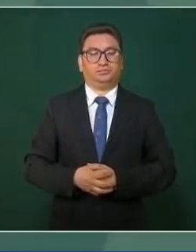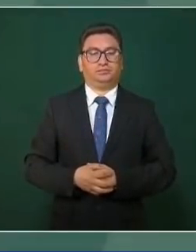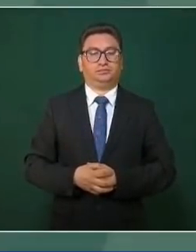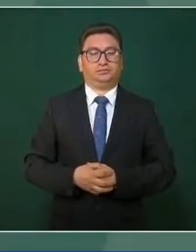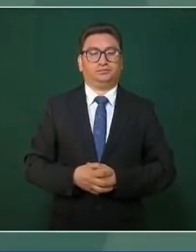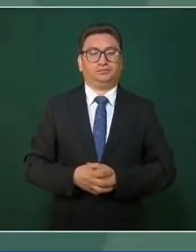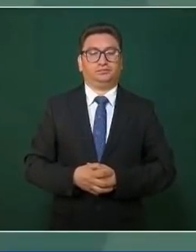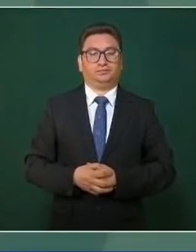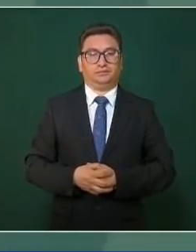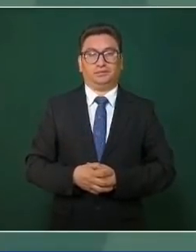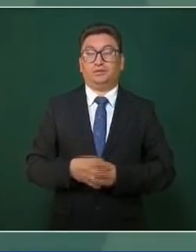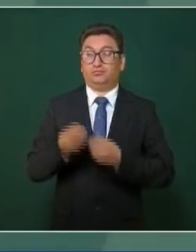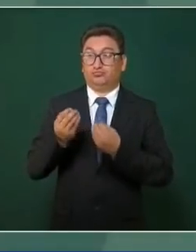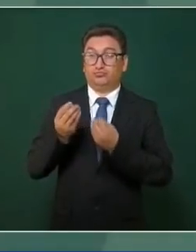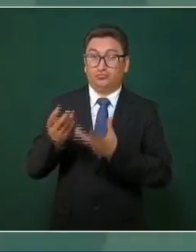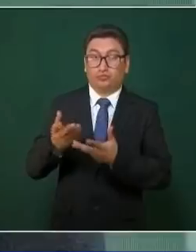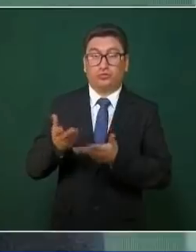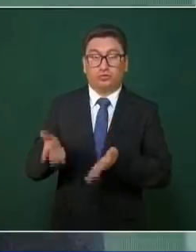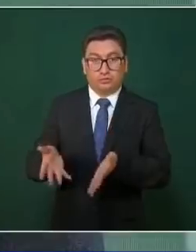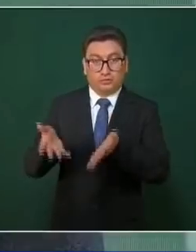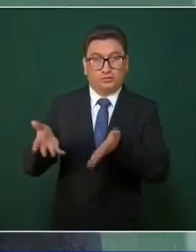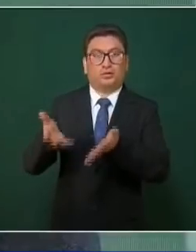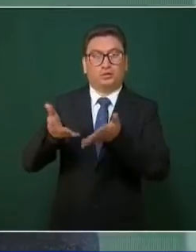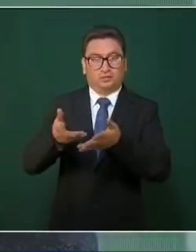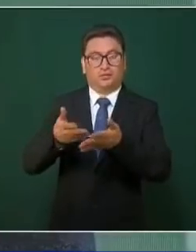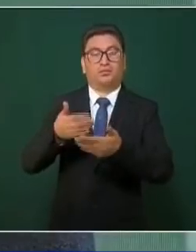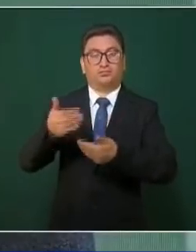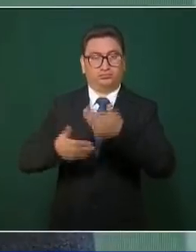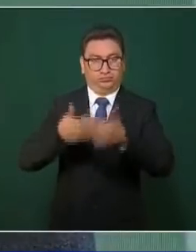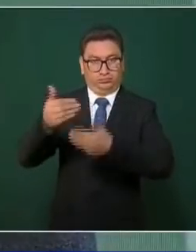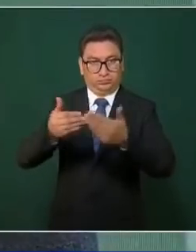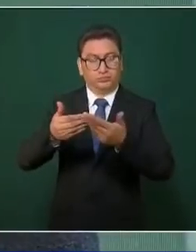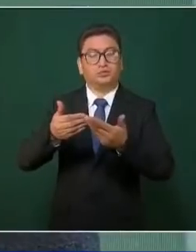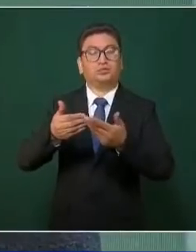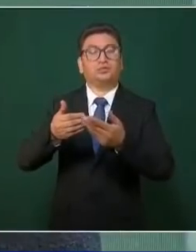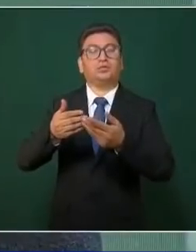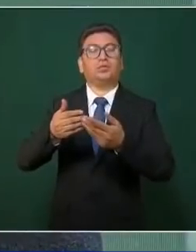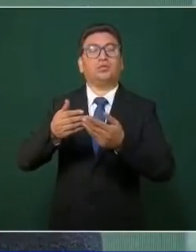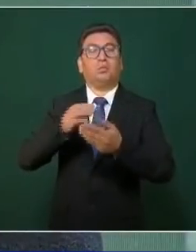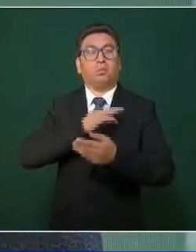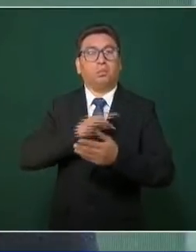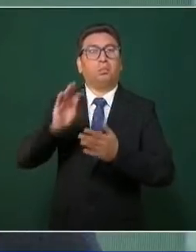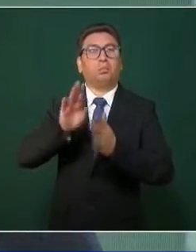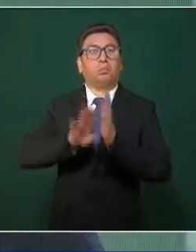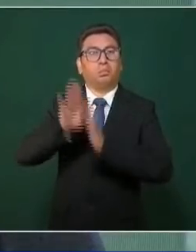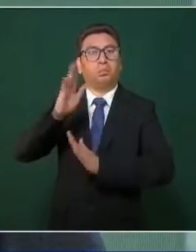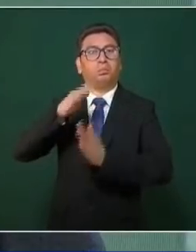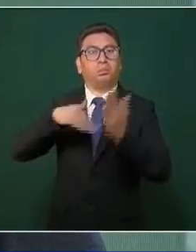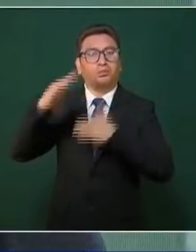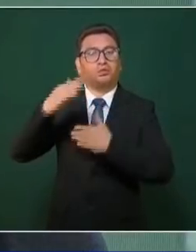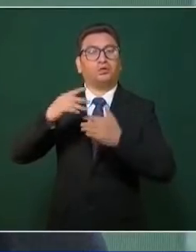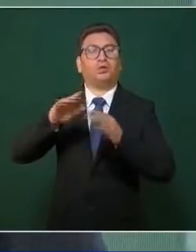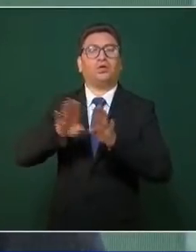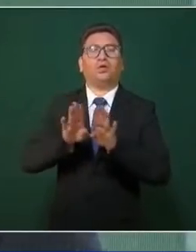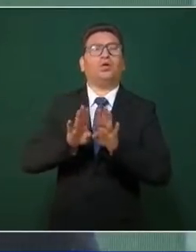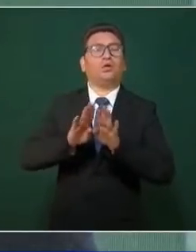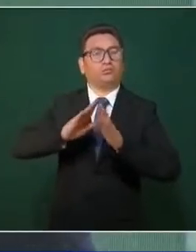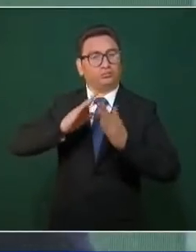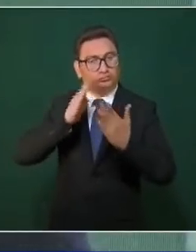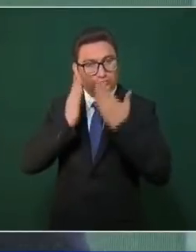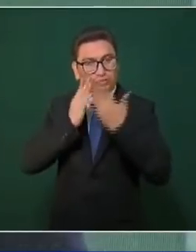de progresar con trabajo, con estudio, que México sea de